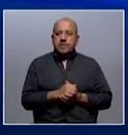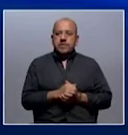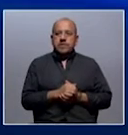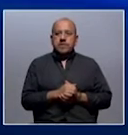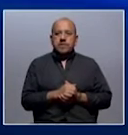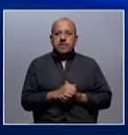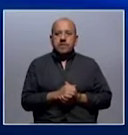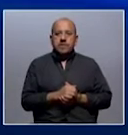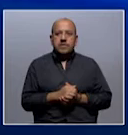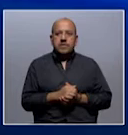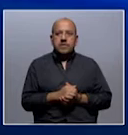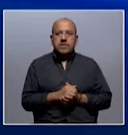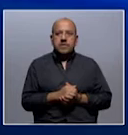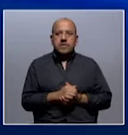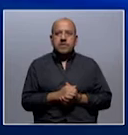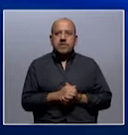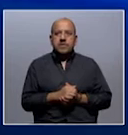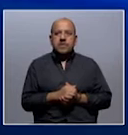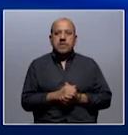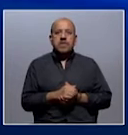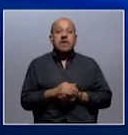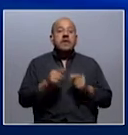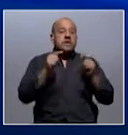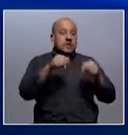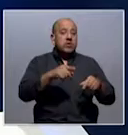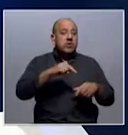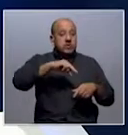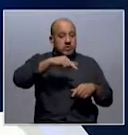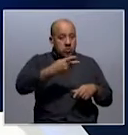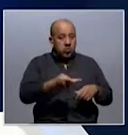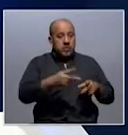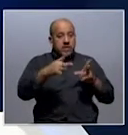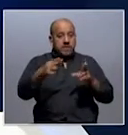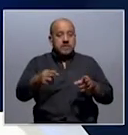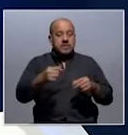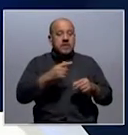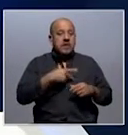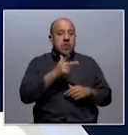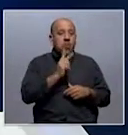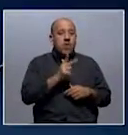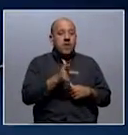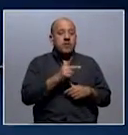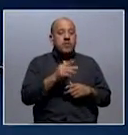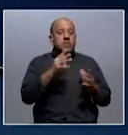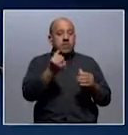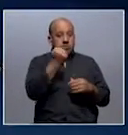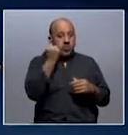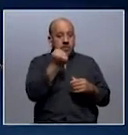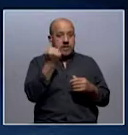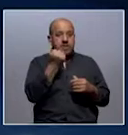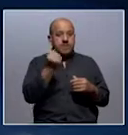bueno si esto se confirme pasa a una segunda fase que yo imagino que será a seres humanos debe ser un salto importantísimo